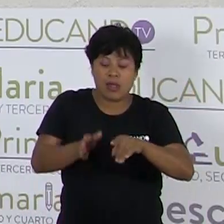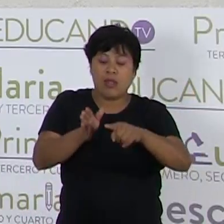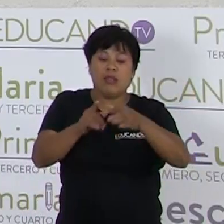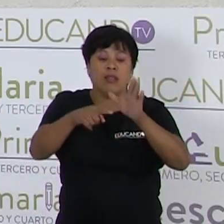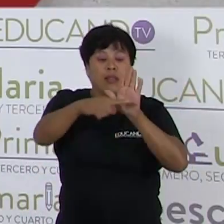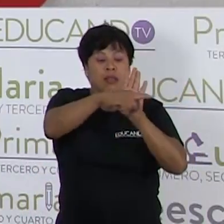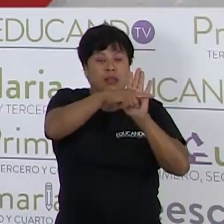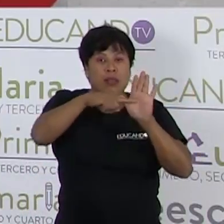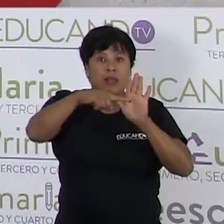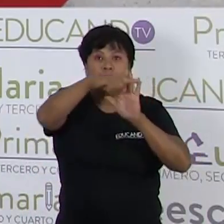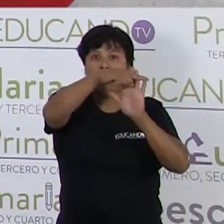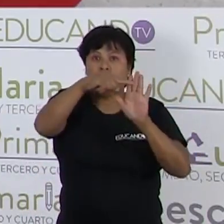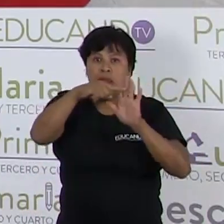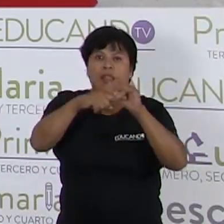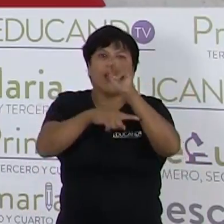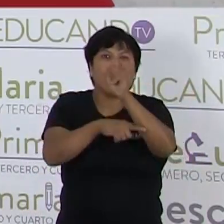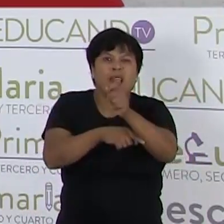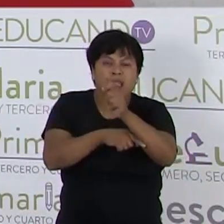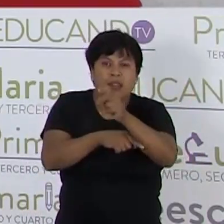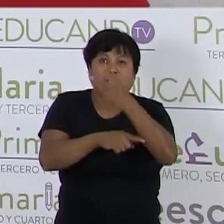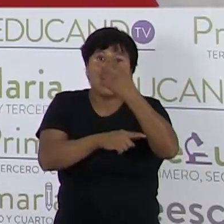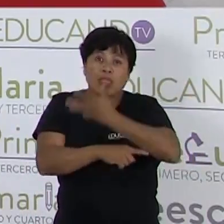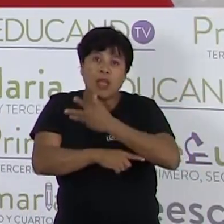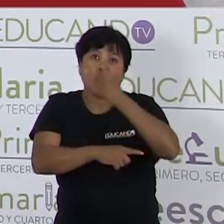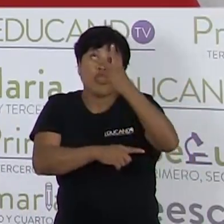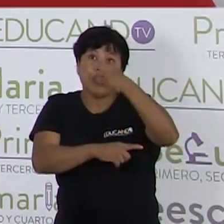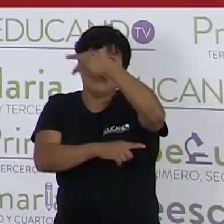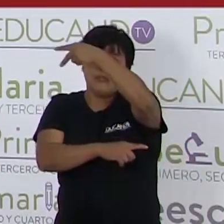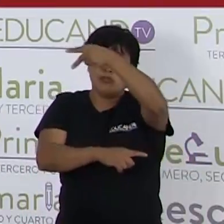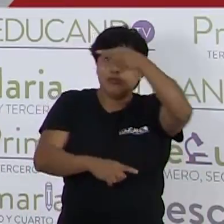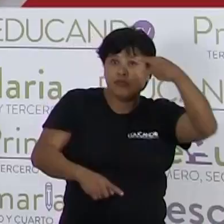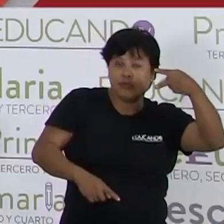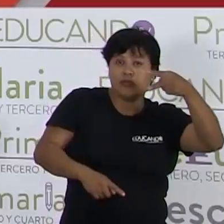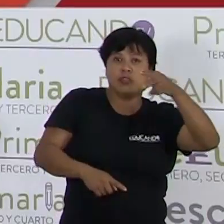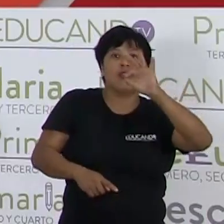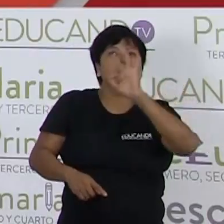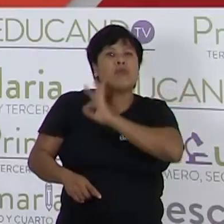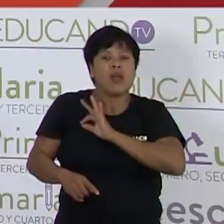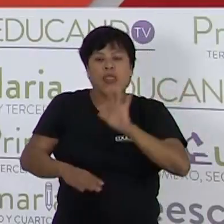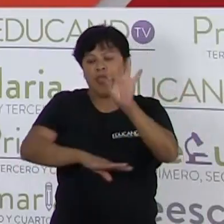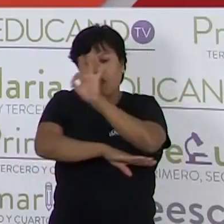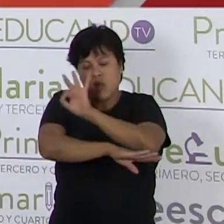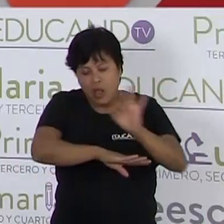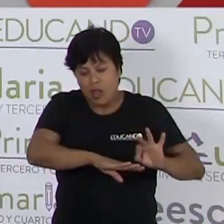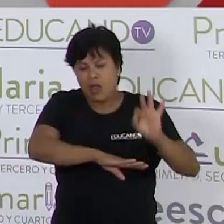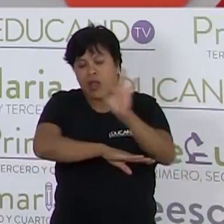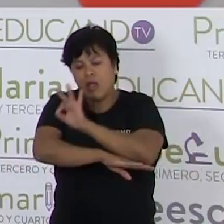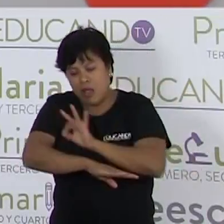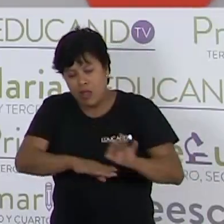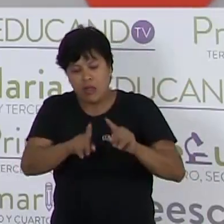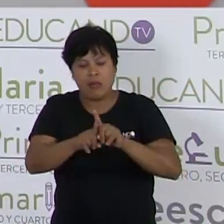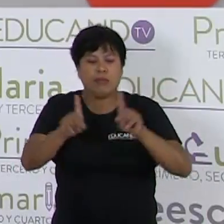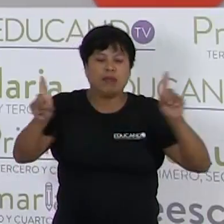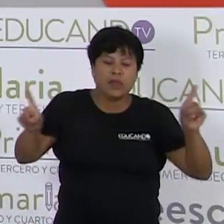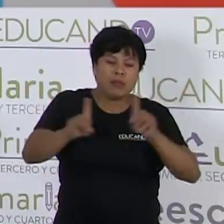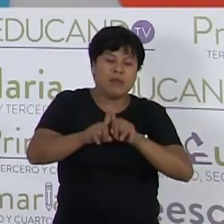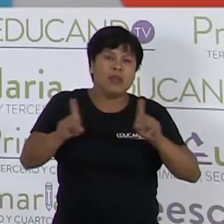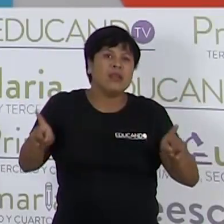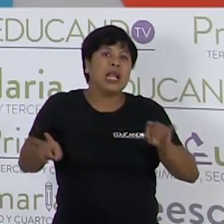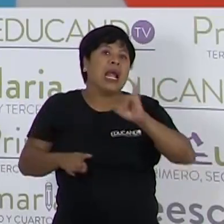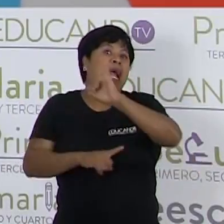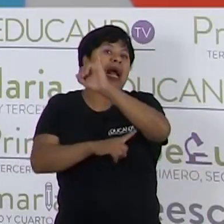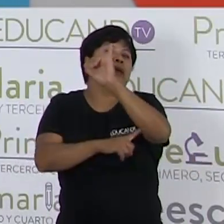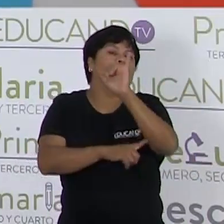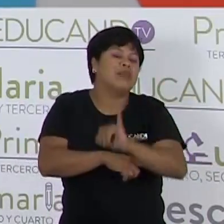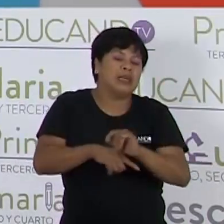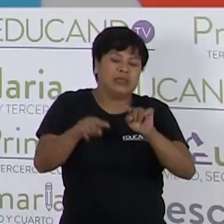paralelos. ¿Qué significa que son paralelos? Que por más que tú los sigas trazando, que los sigas alargando, jamás